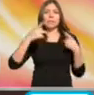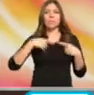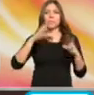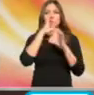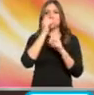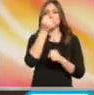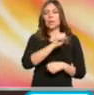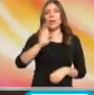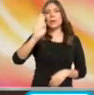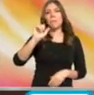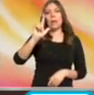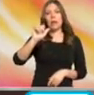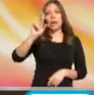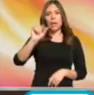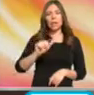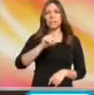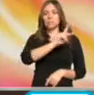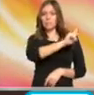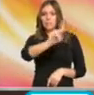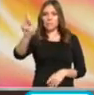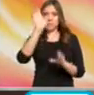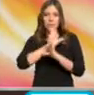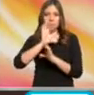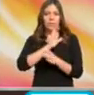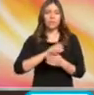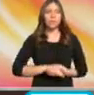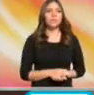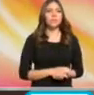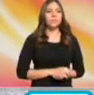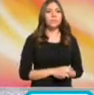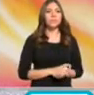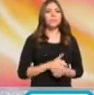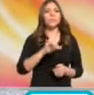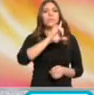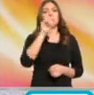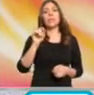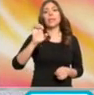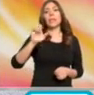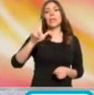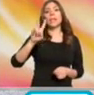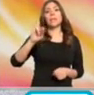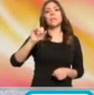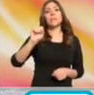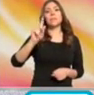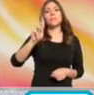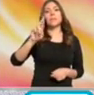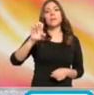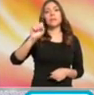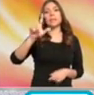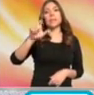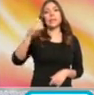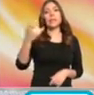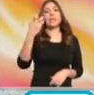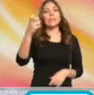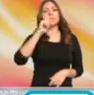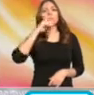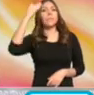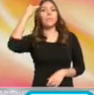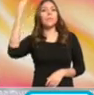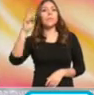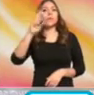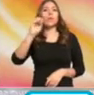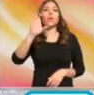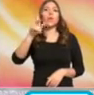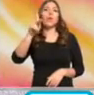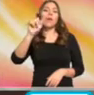Burt Bacharach. todos esos. Le llegó la influencia a Elvis Presley, que estaba en la época del rock and roll, pero dijo, yo